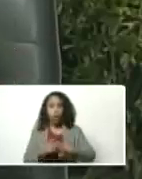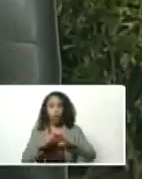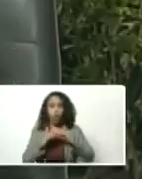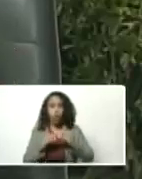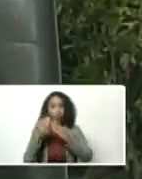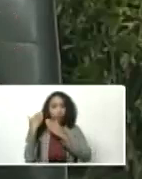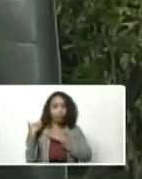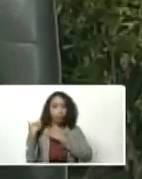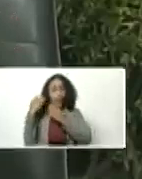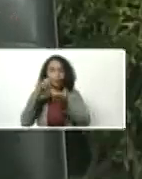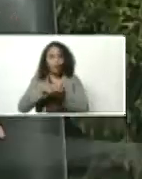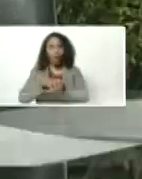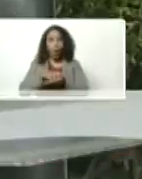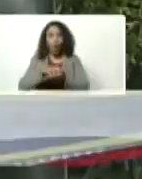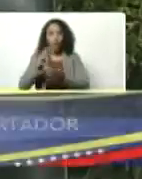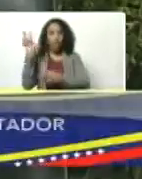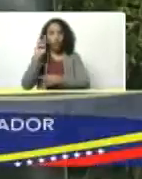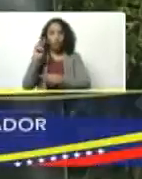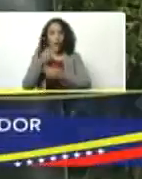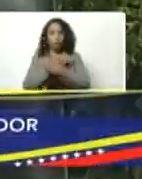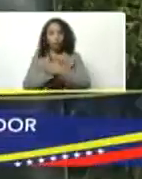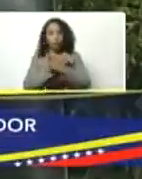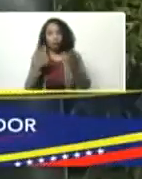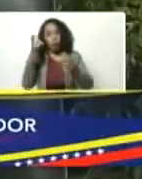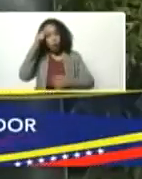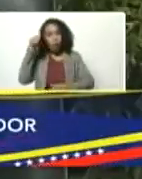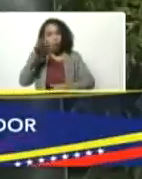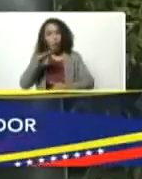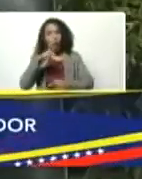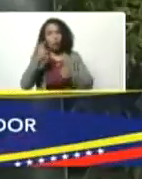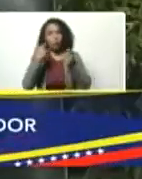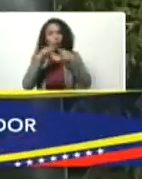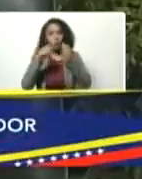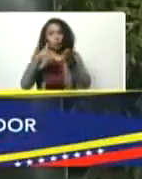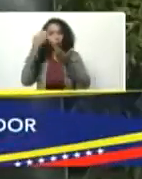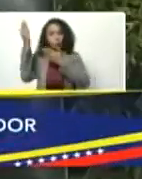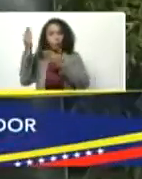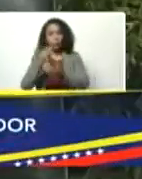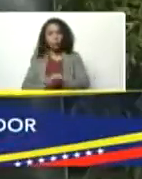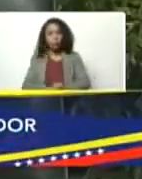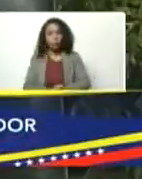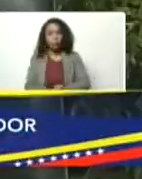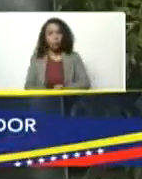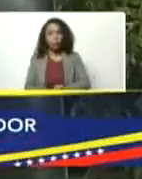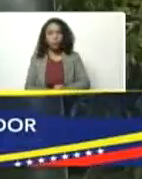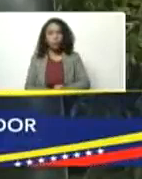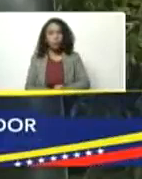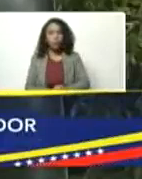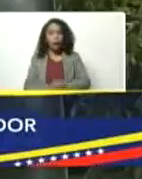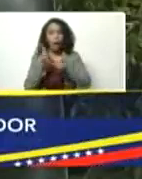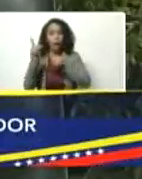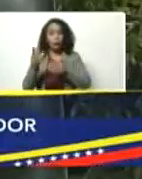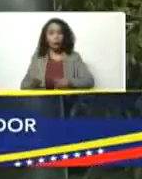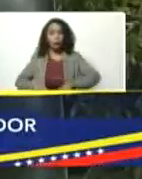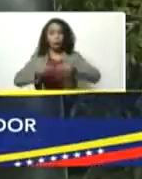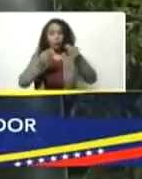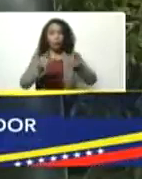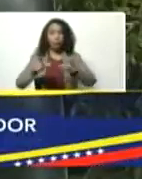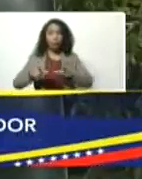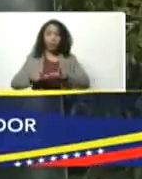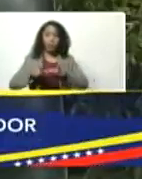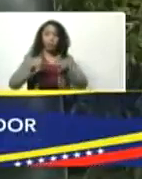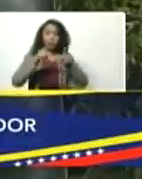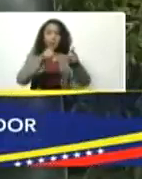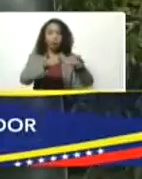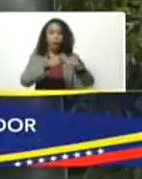del Estado venezolano al servicio de nuestro pueblo y de los exportadores. Allí se le va a dar un certificado de